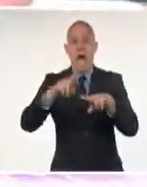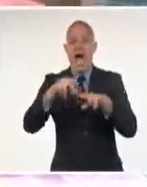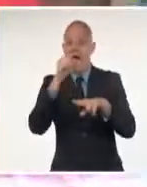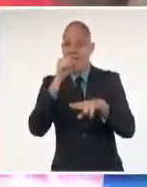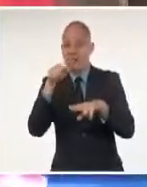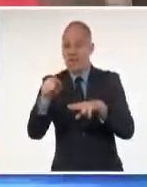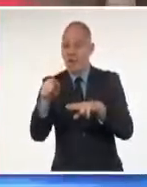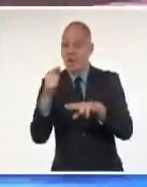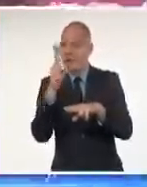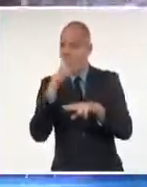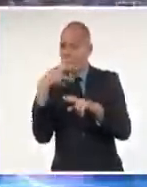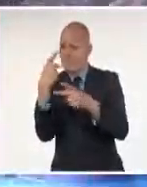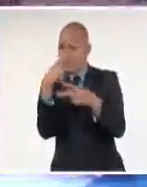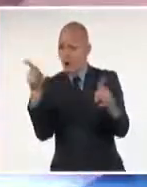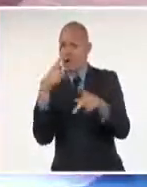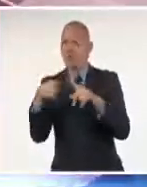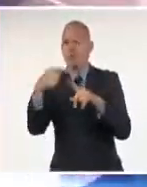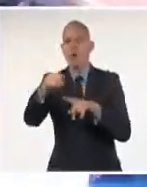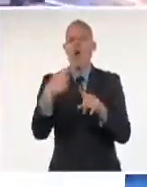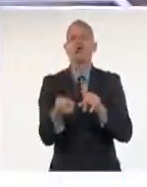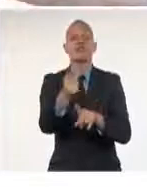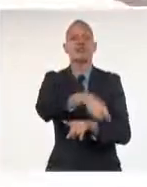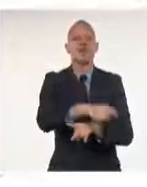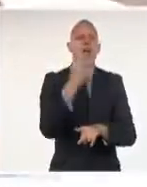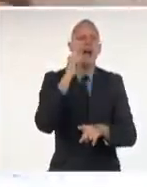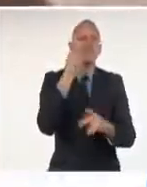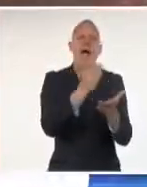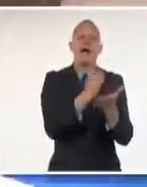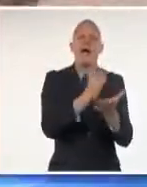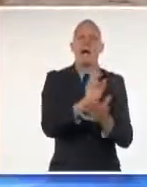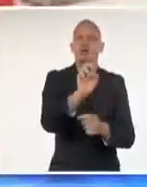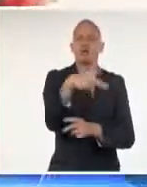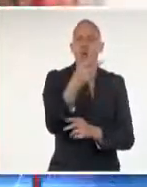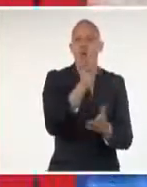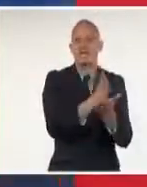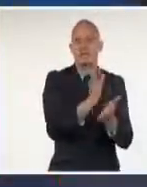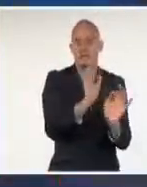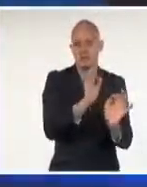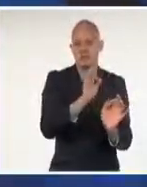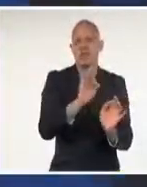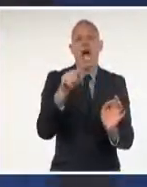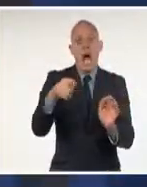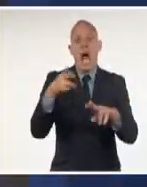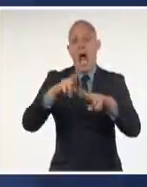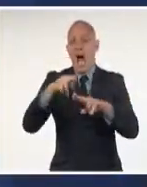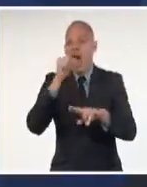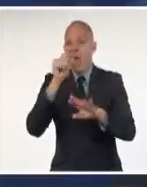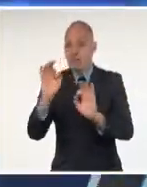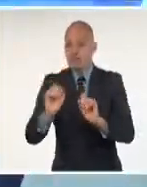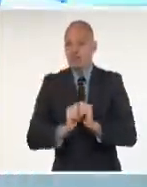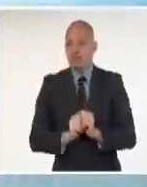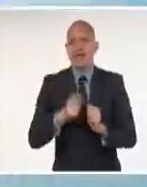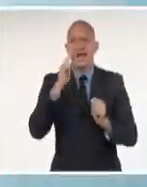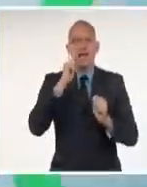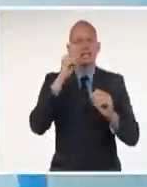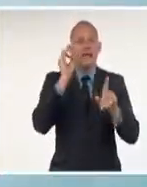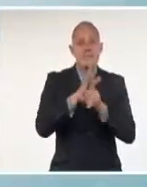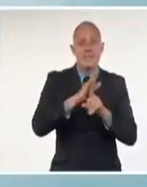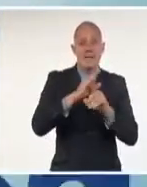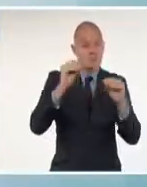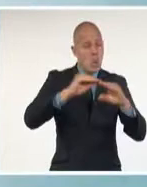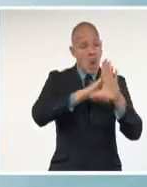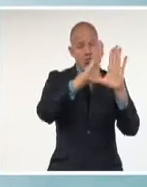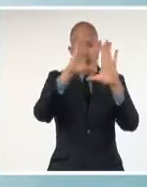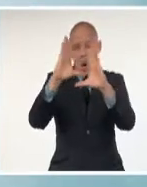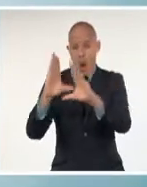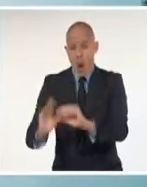el Canal Olímpico 2 mediante el Canal Educativo y Cubavisión HD. Transmisiones ininterrumpidas para disfrutar de la